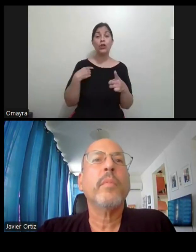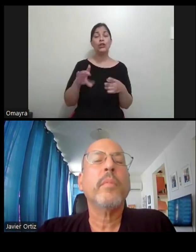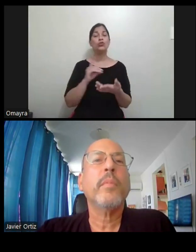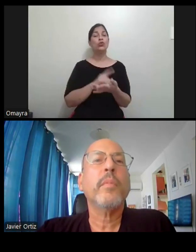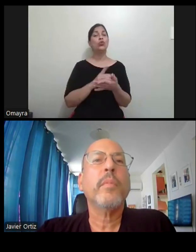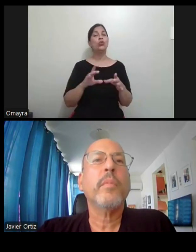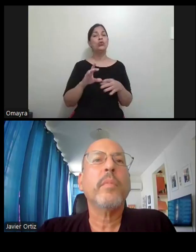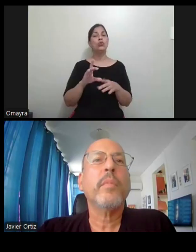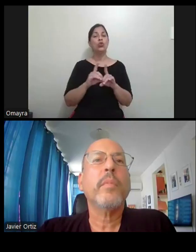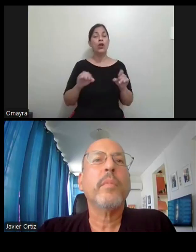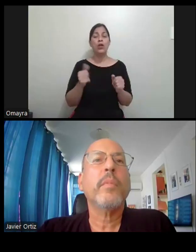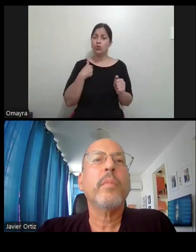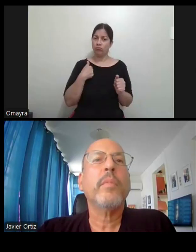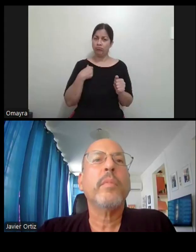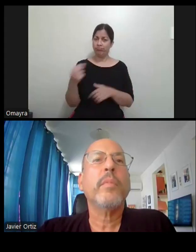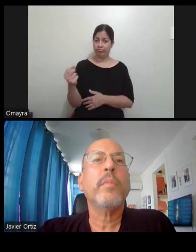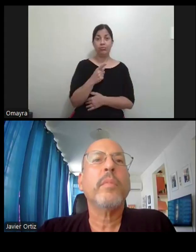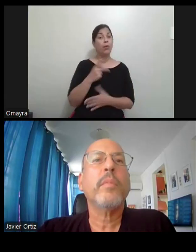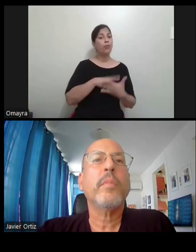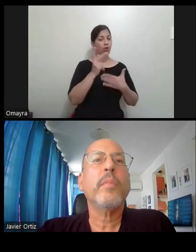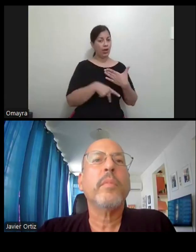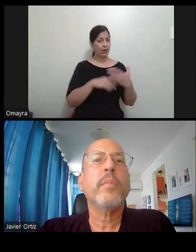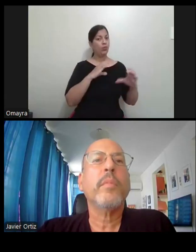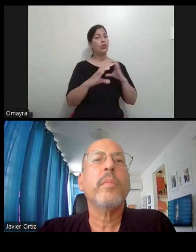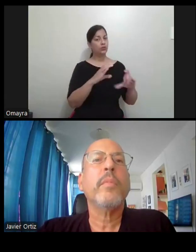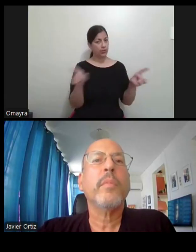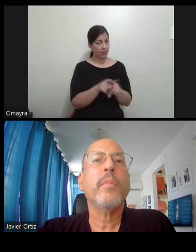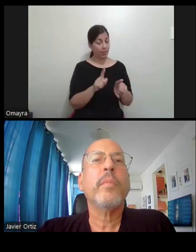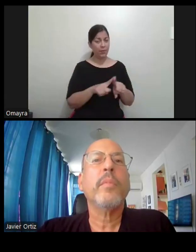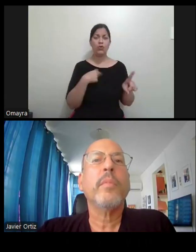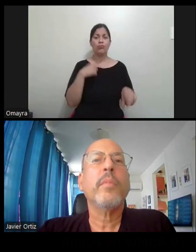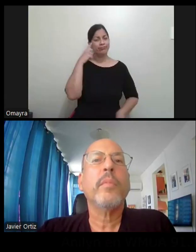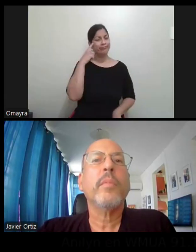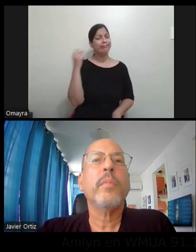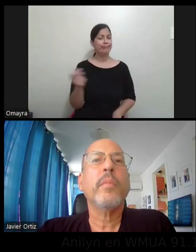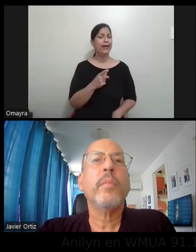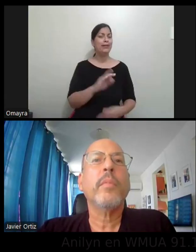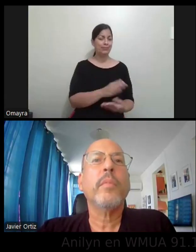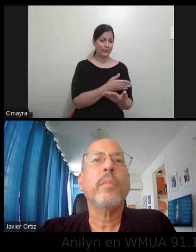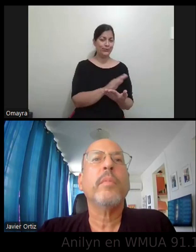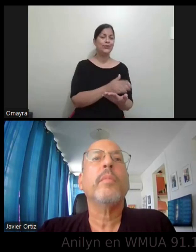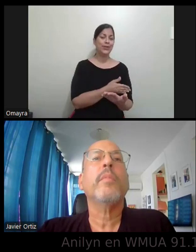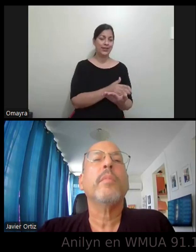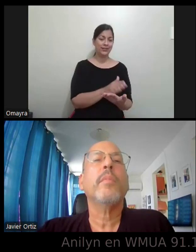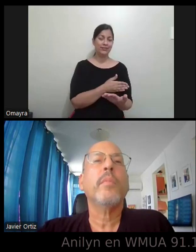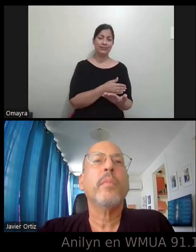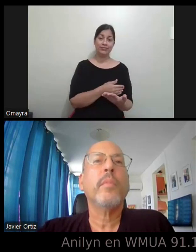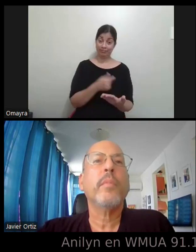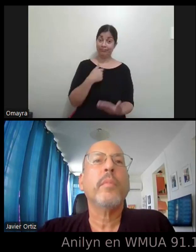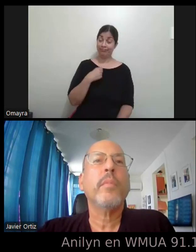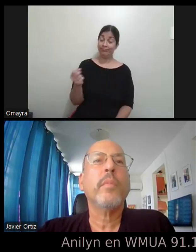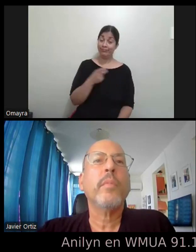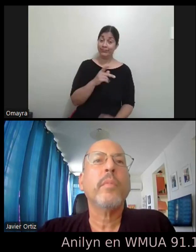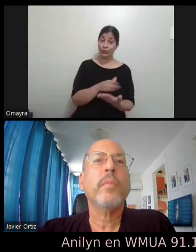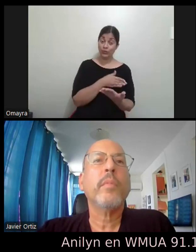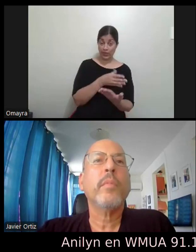a regresar. Era un programa también de comunicación, pero dije, voy a regresar a la música. Y regresé a la música